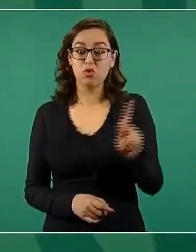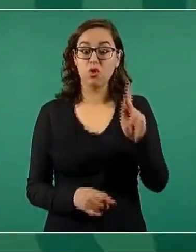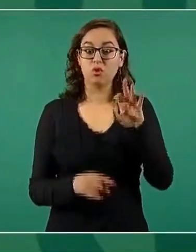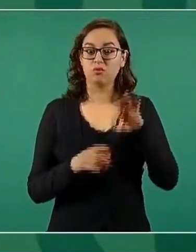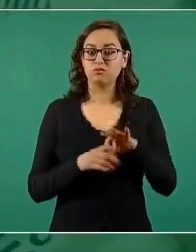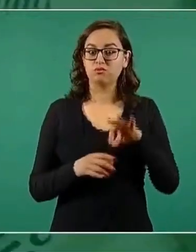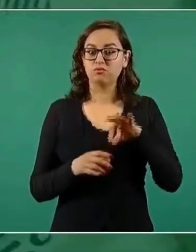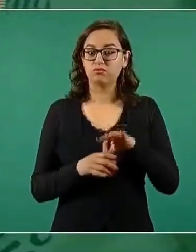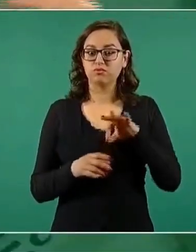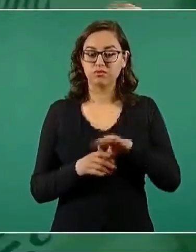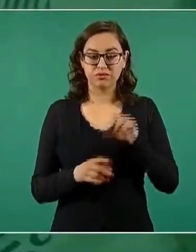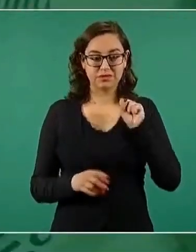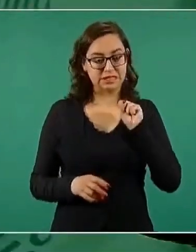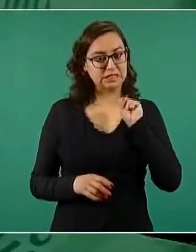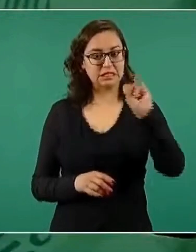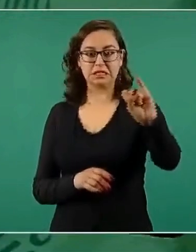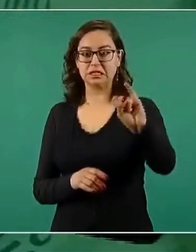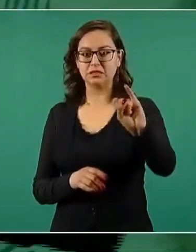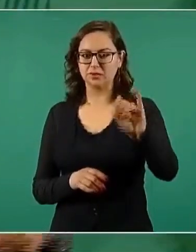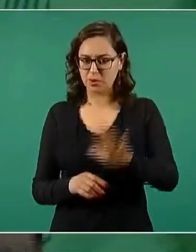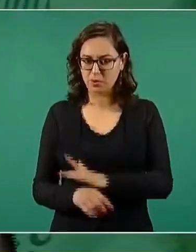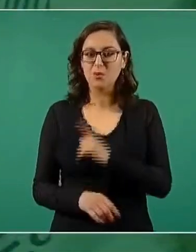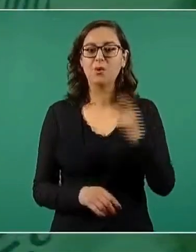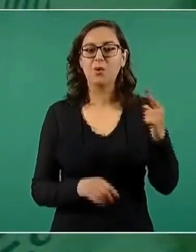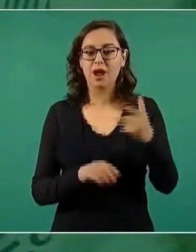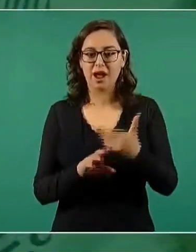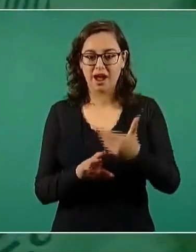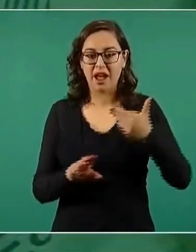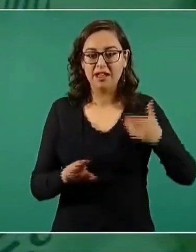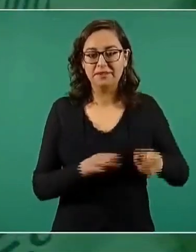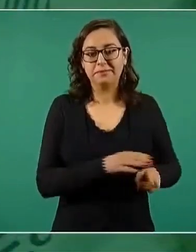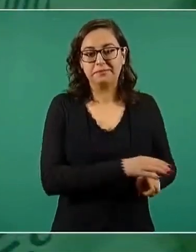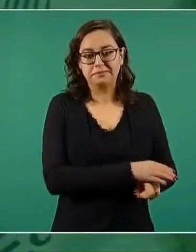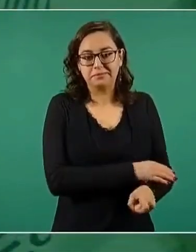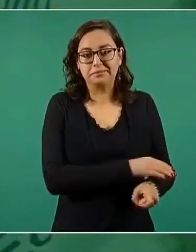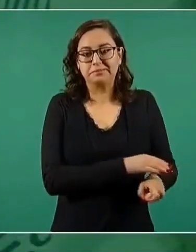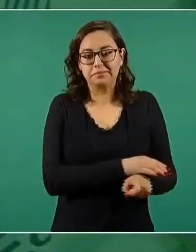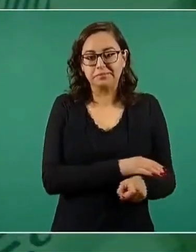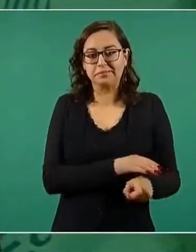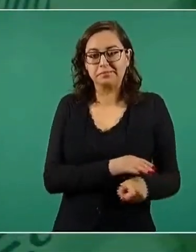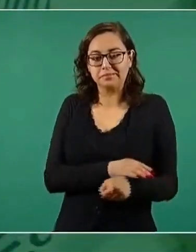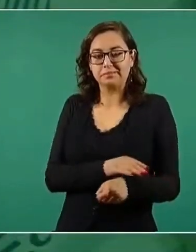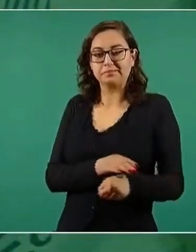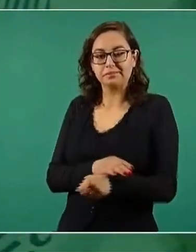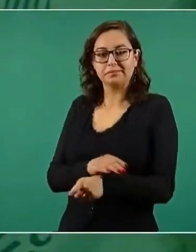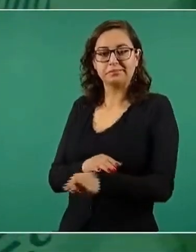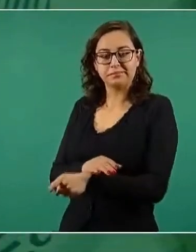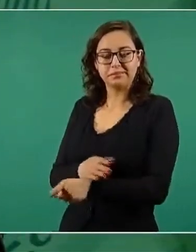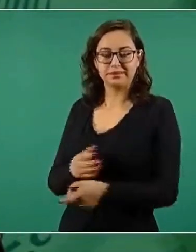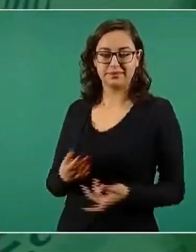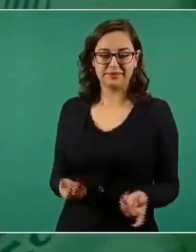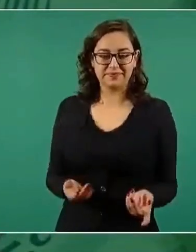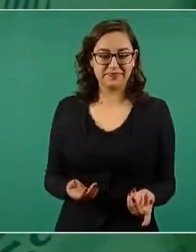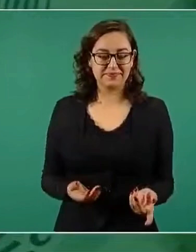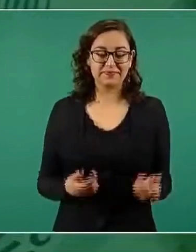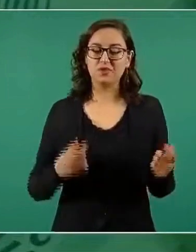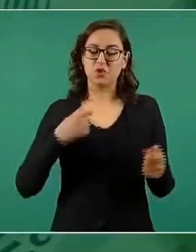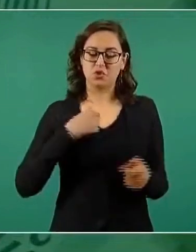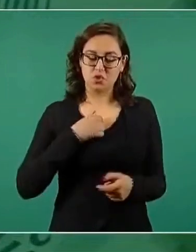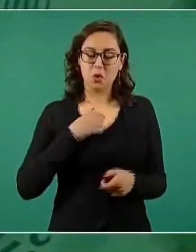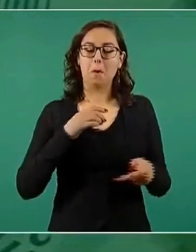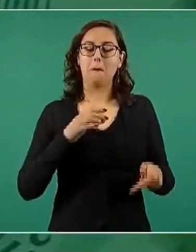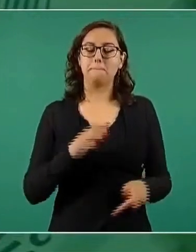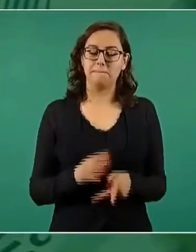porque los maiciaban. no voy a dejar de